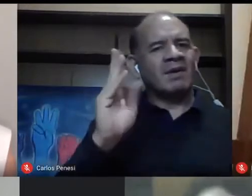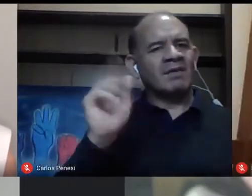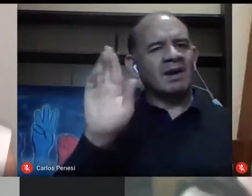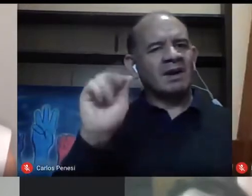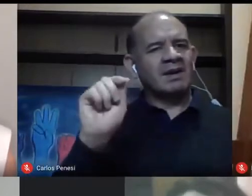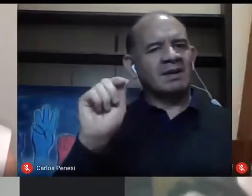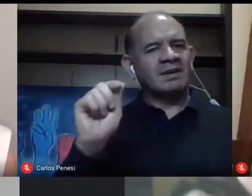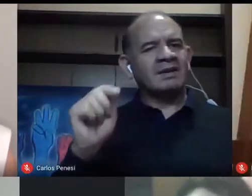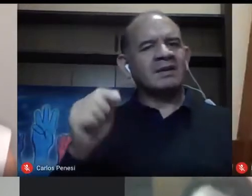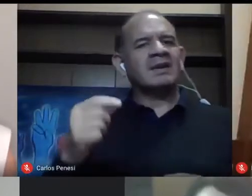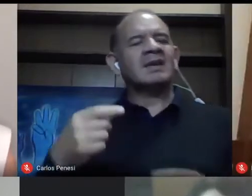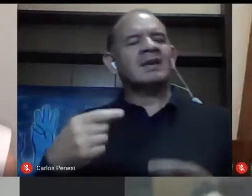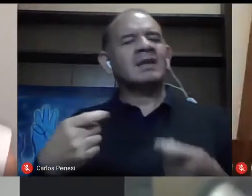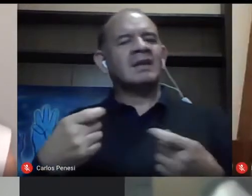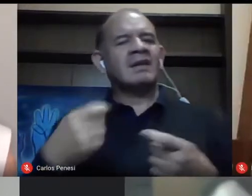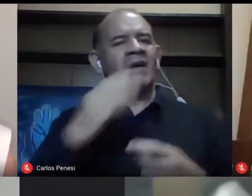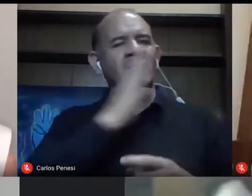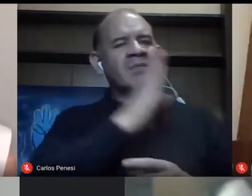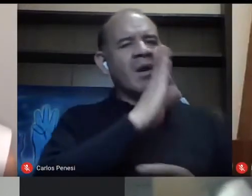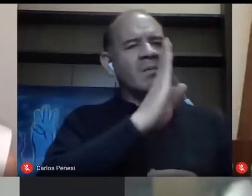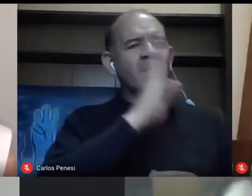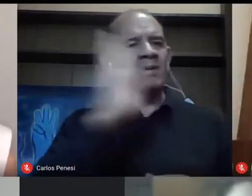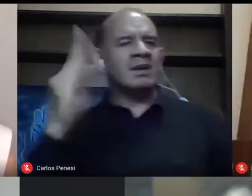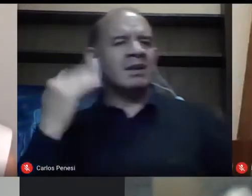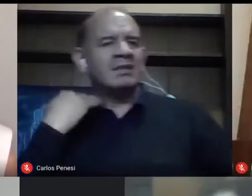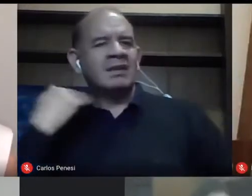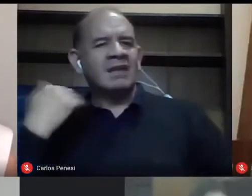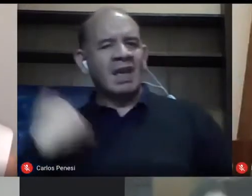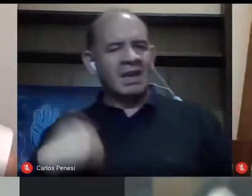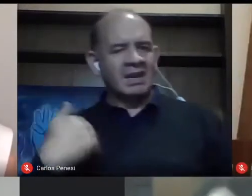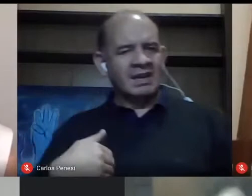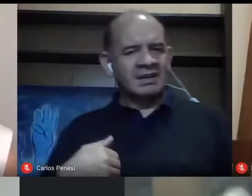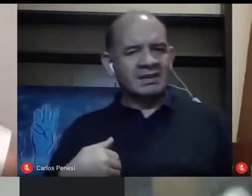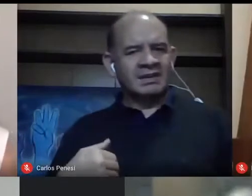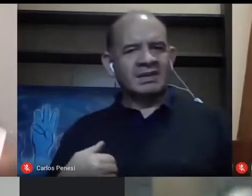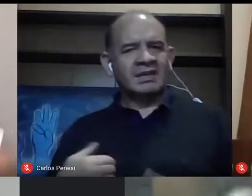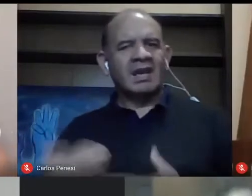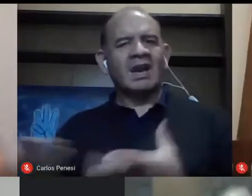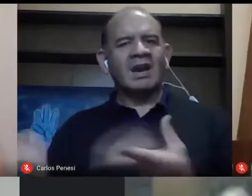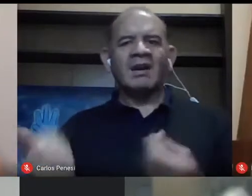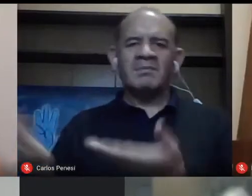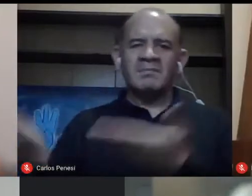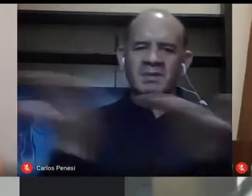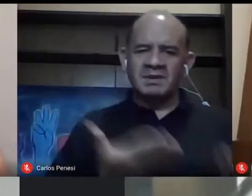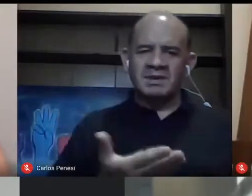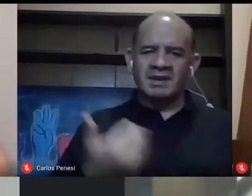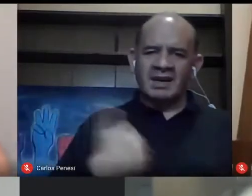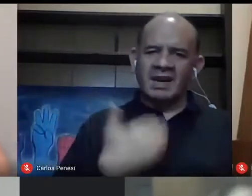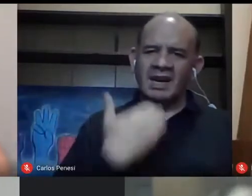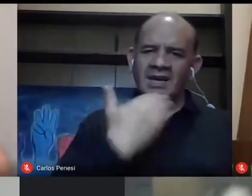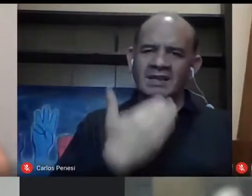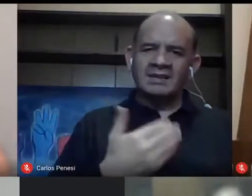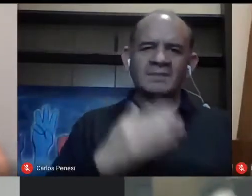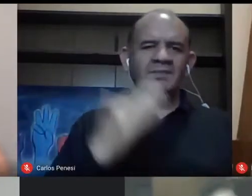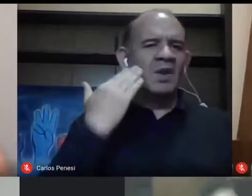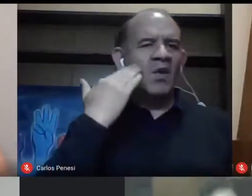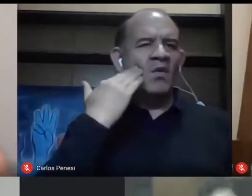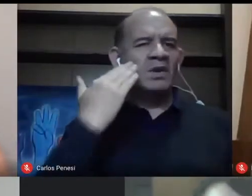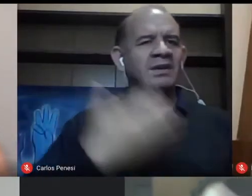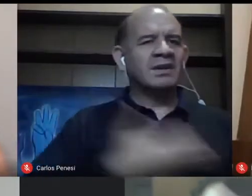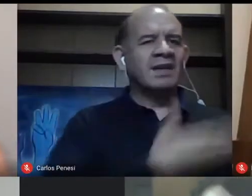de la Biblioteca Nacional de la República Argentina. Bienvenida, Bárbara, muchas gracias. Hola, buenas tardes a